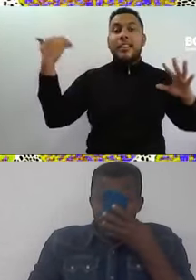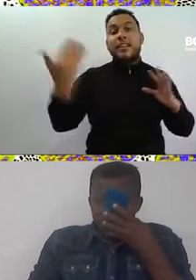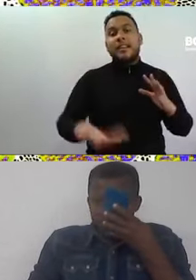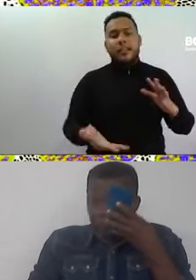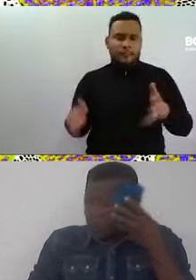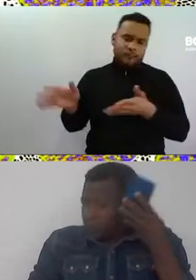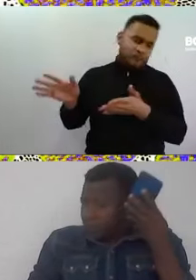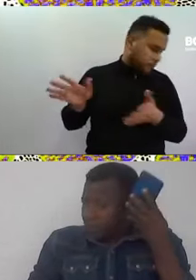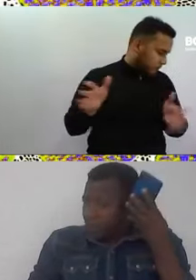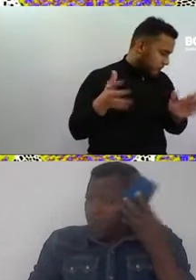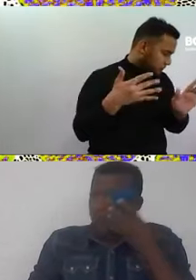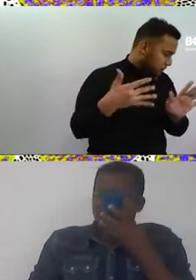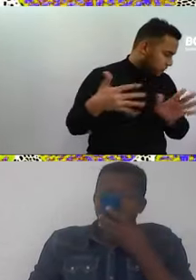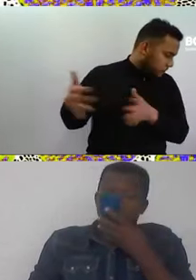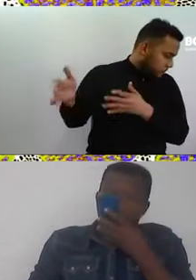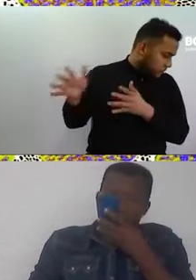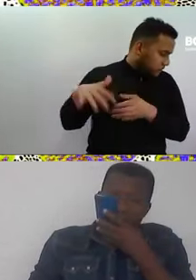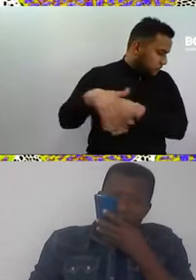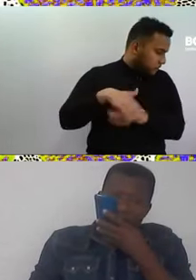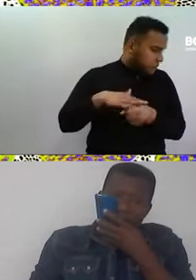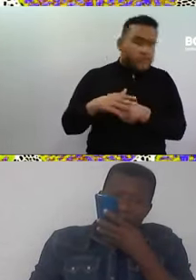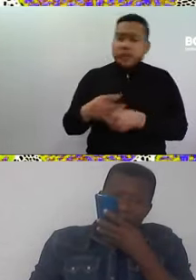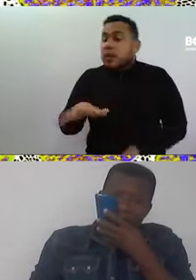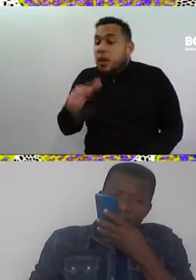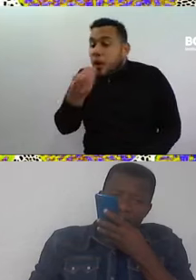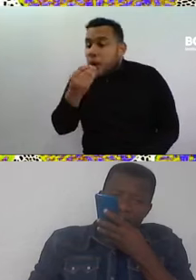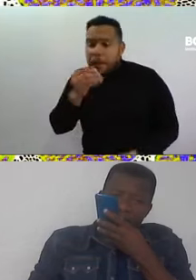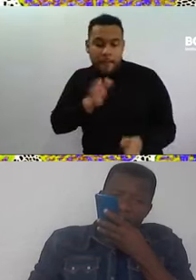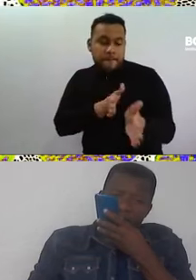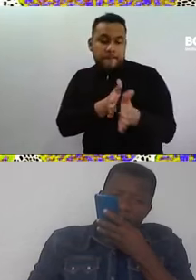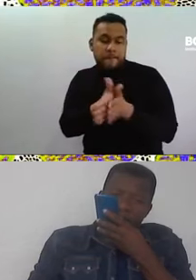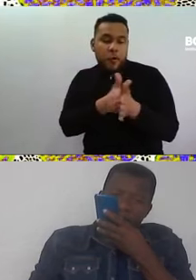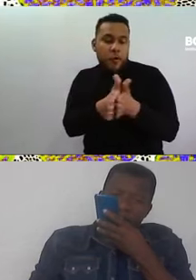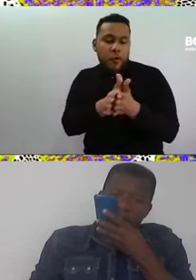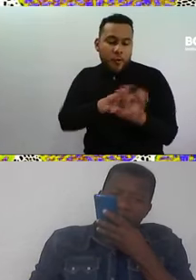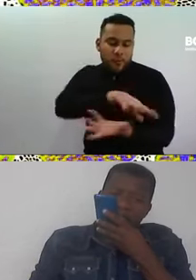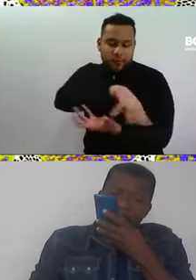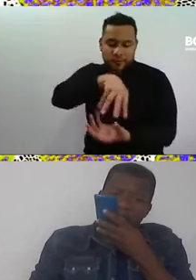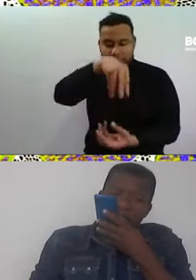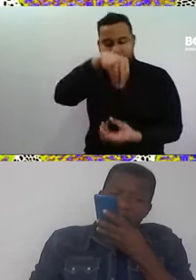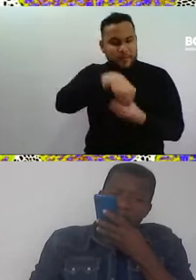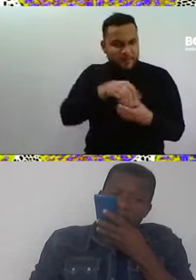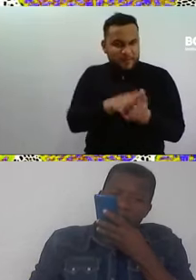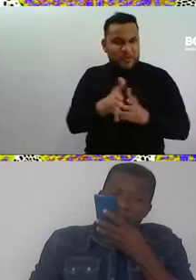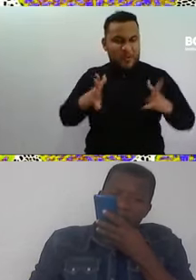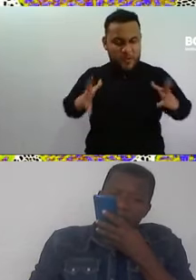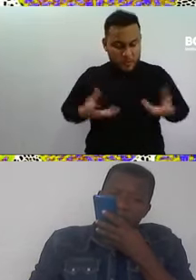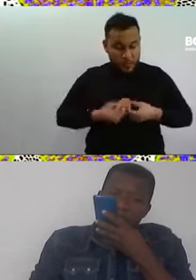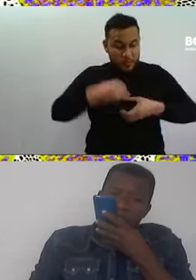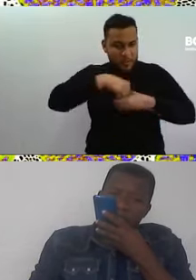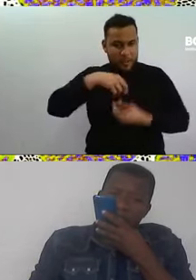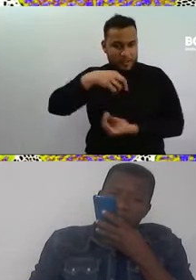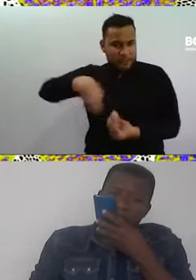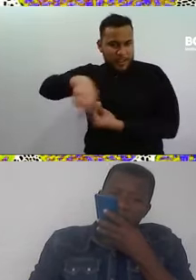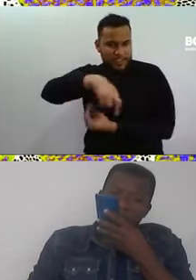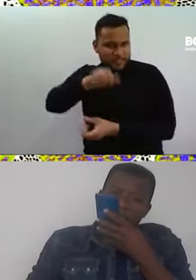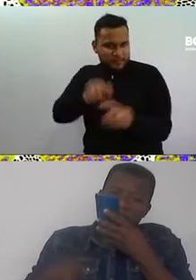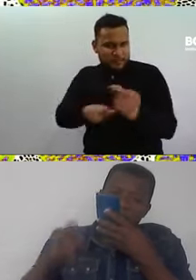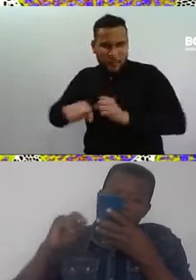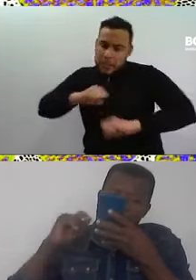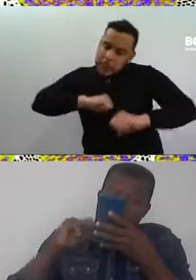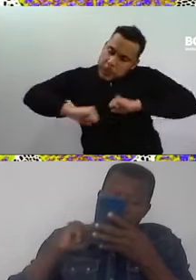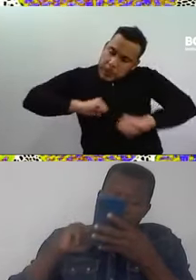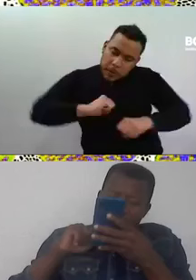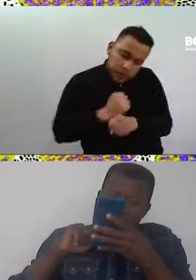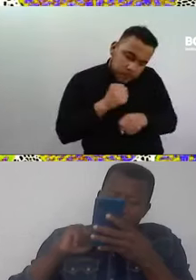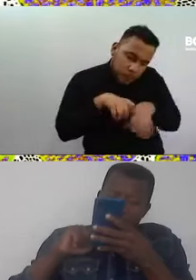la dicha de comerse los bollos de los buenos resultados de nosotros los palenqueros. Está